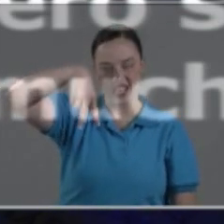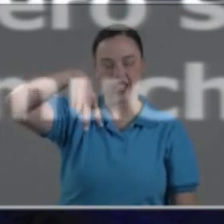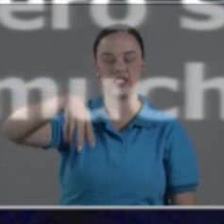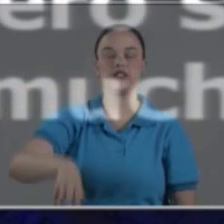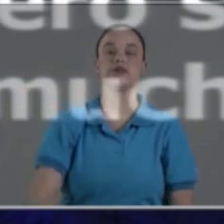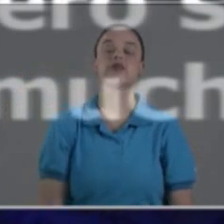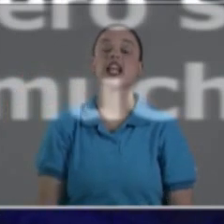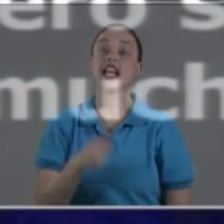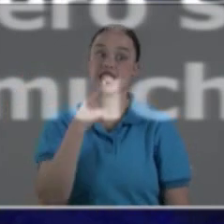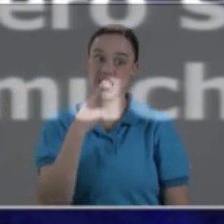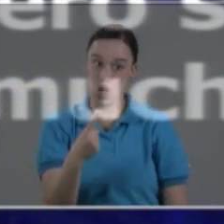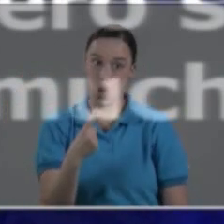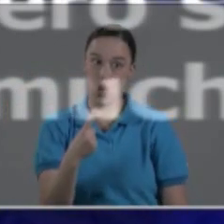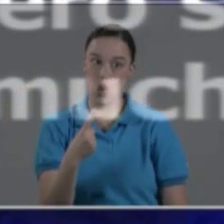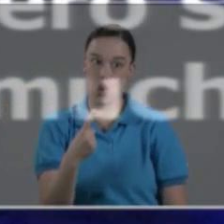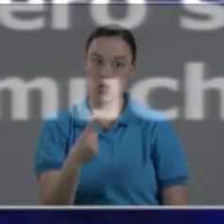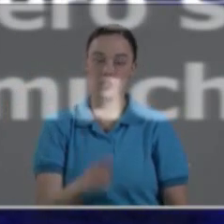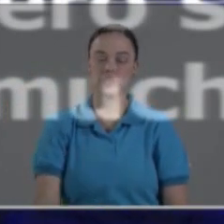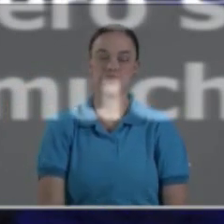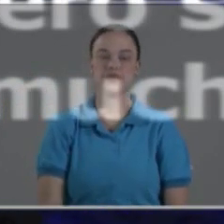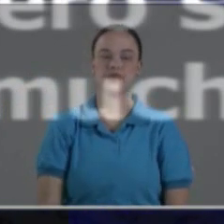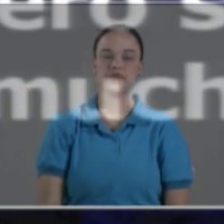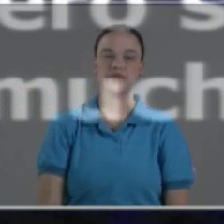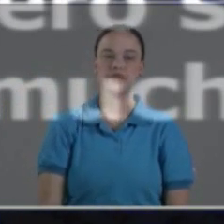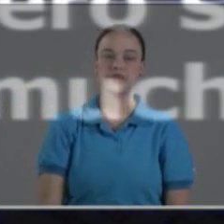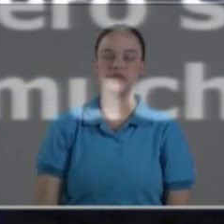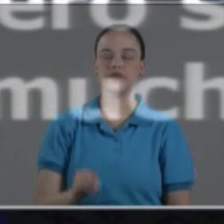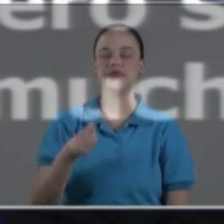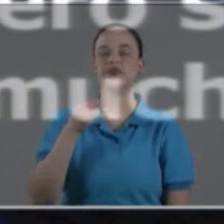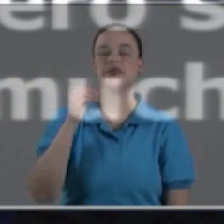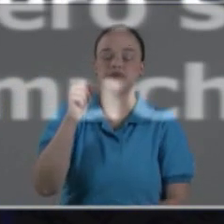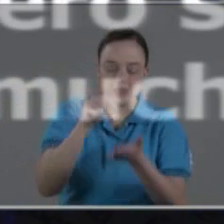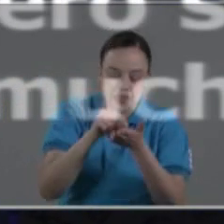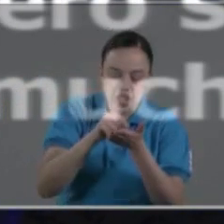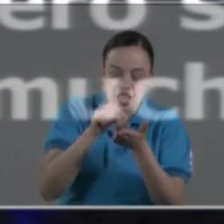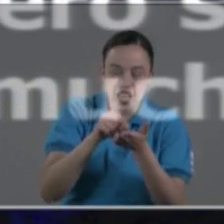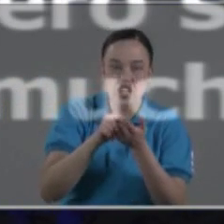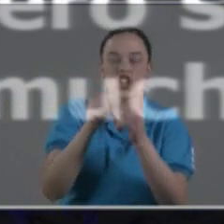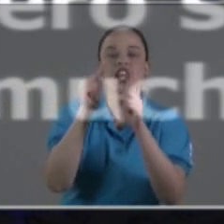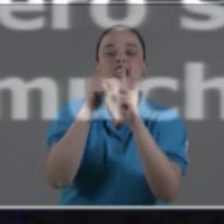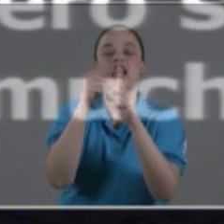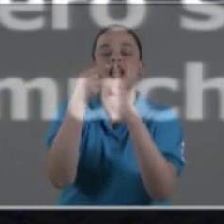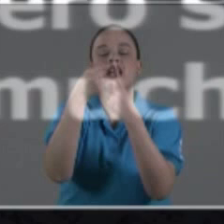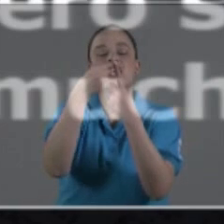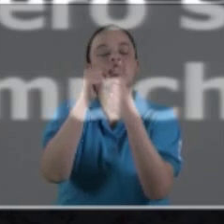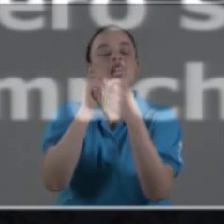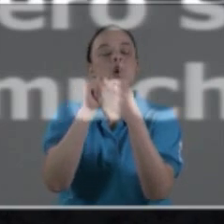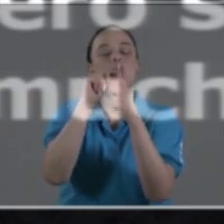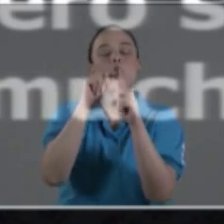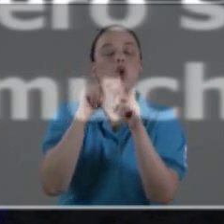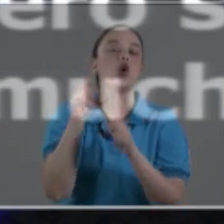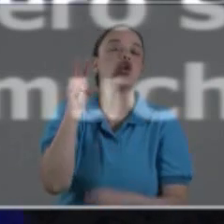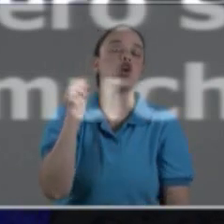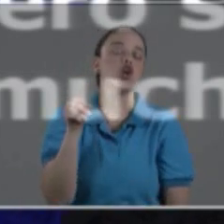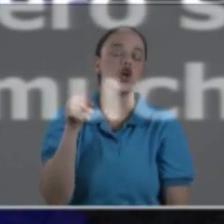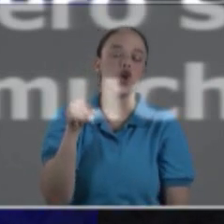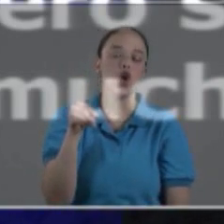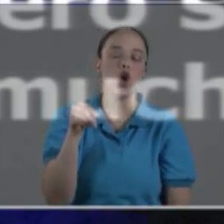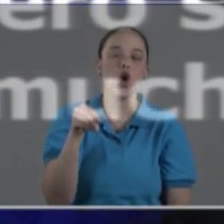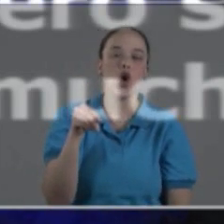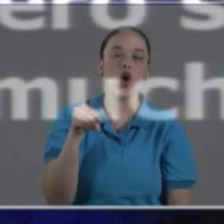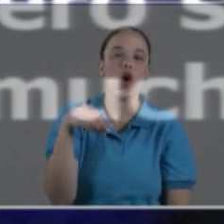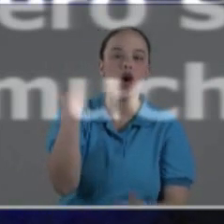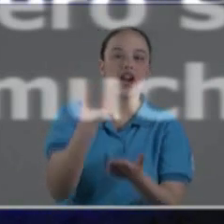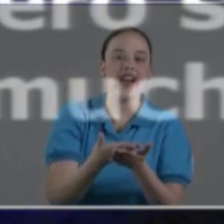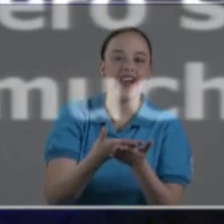les digo que si el grano de trigo no cae en tierra